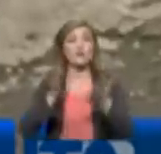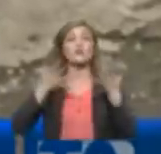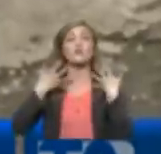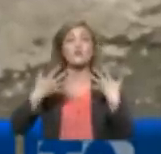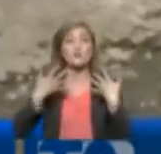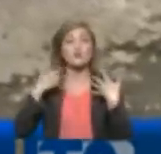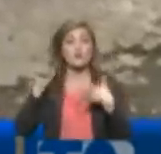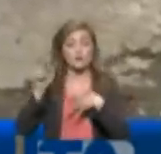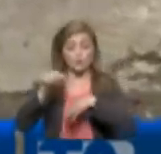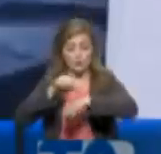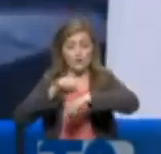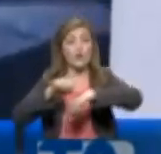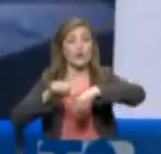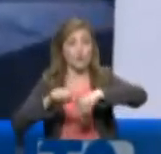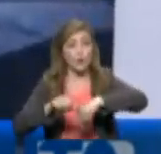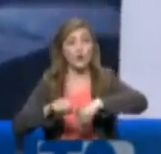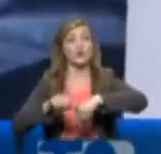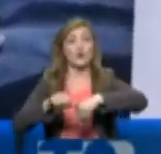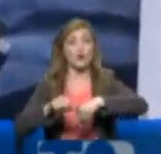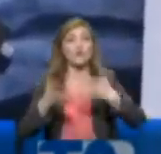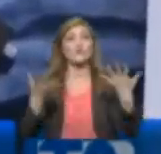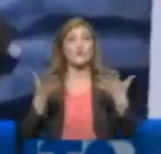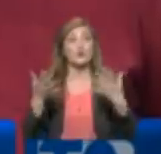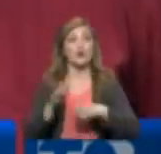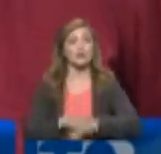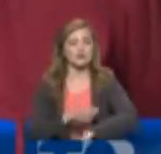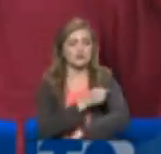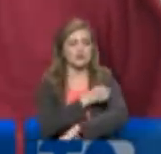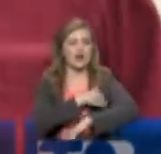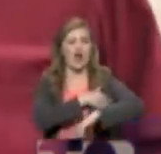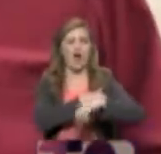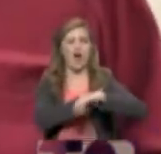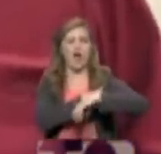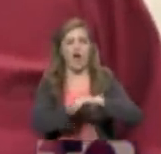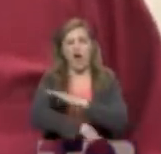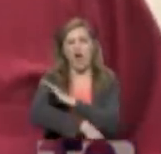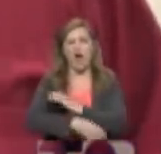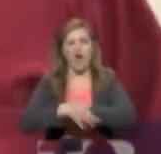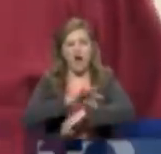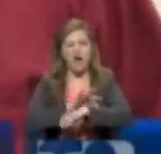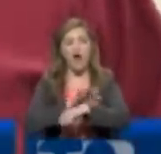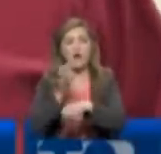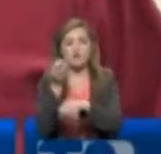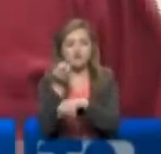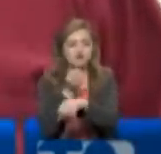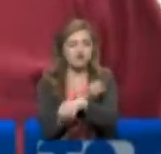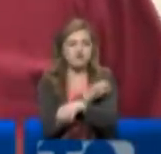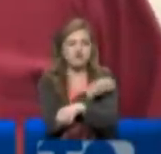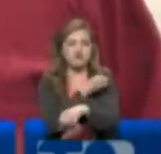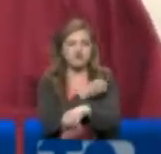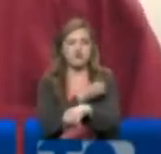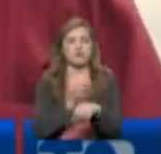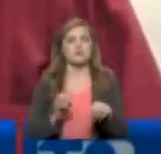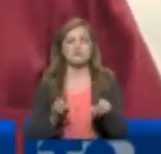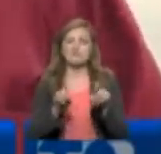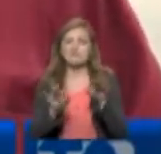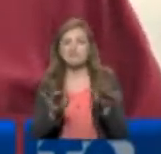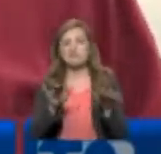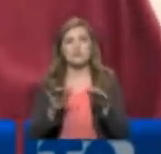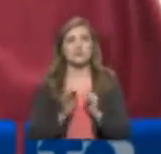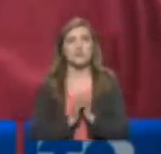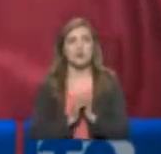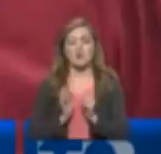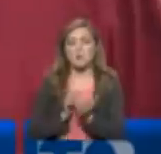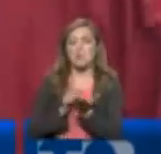guayaquil fue sometido a una cirugía de tumor de ganglios nosotros como paciente del seguro social venimos aquí aportamos para tener una buena atención